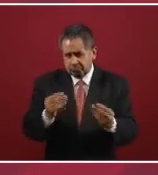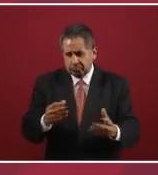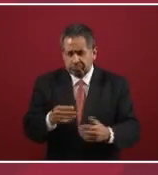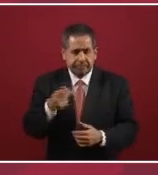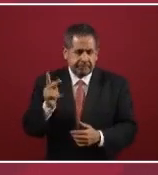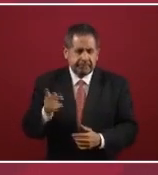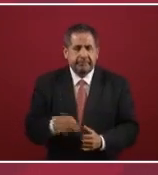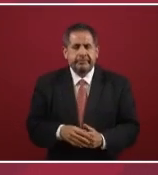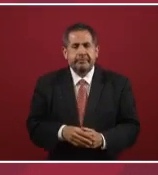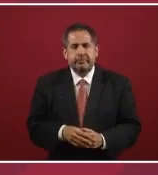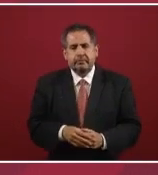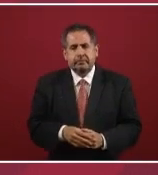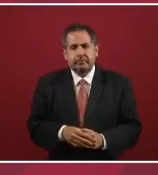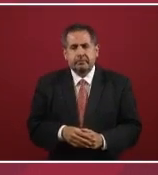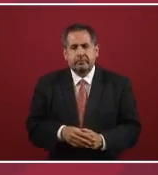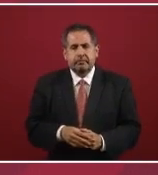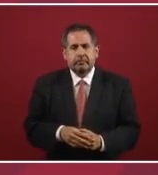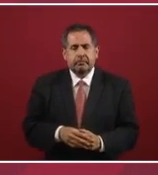pero